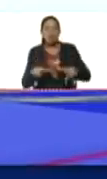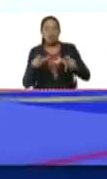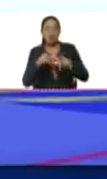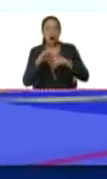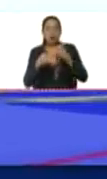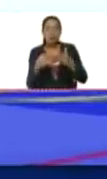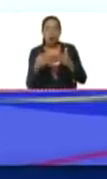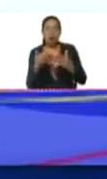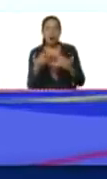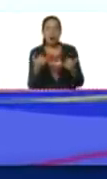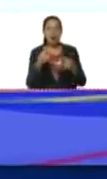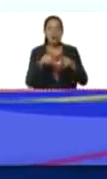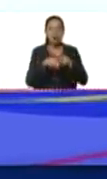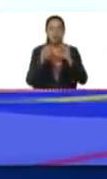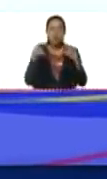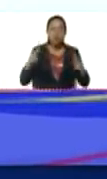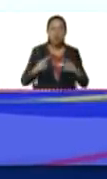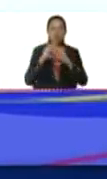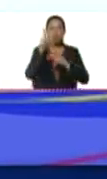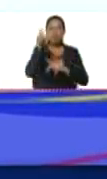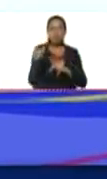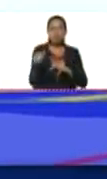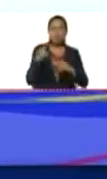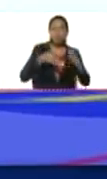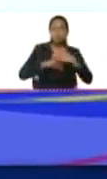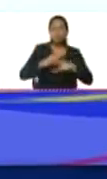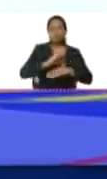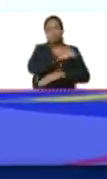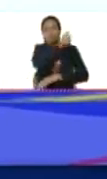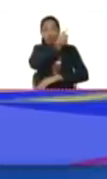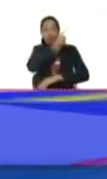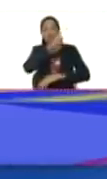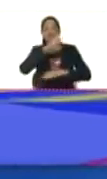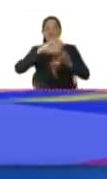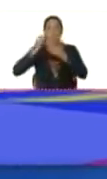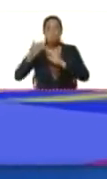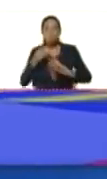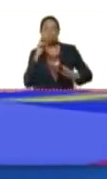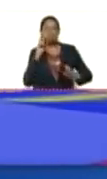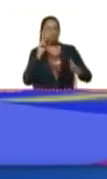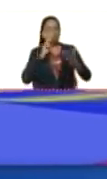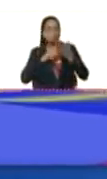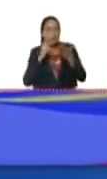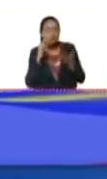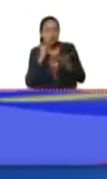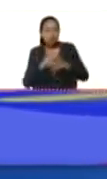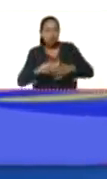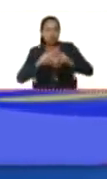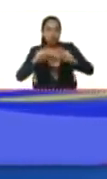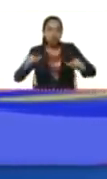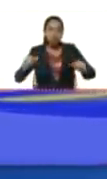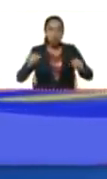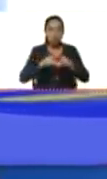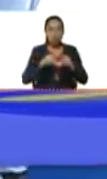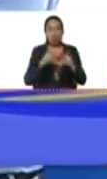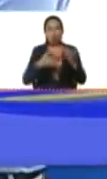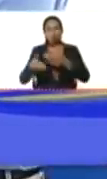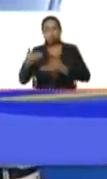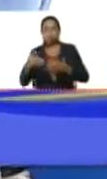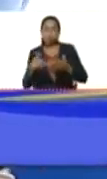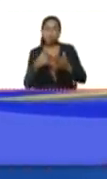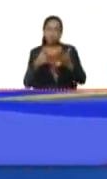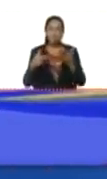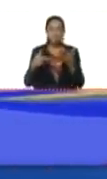sino desde el encuentro con la gente, con los jefes de calle, con los jefes de comunidad, reconociendo el territorio común entre las